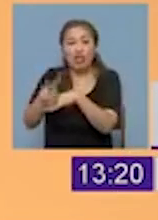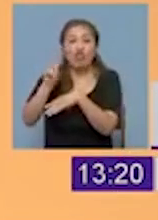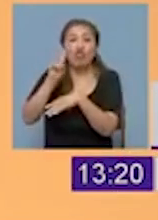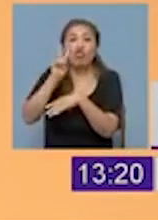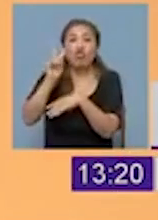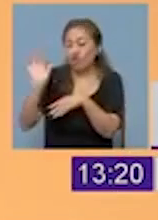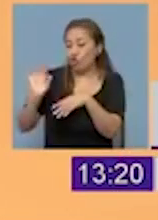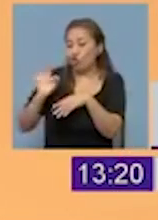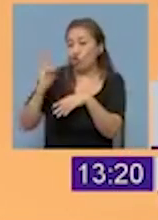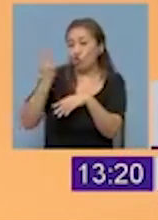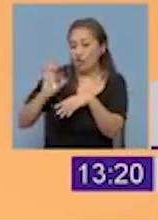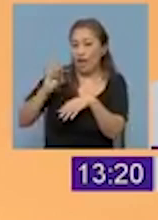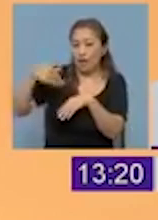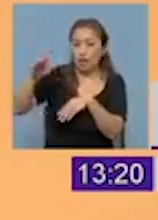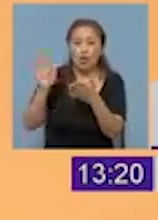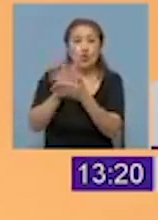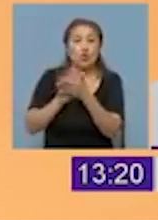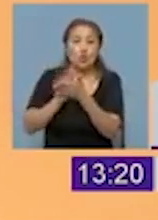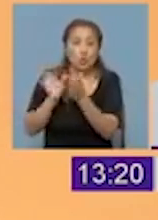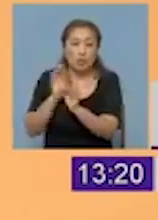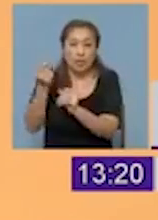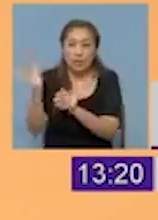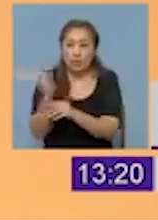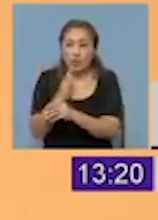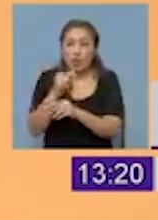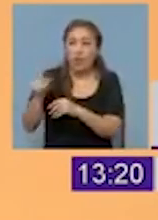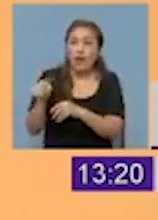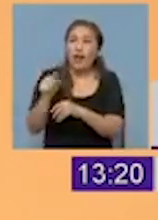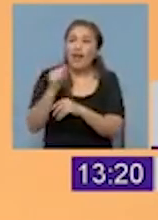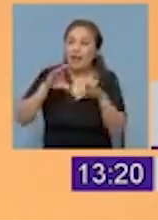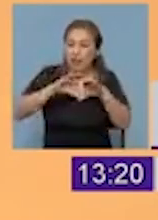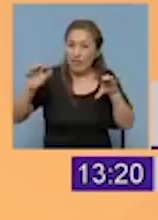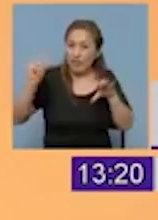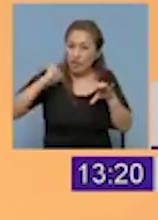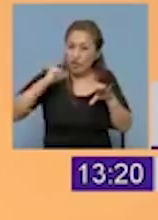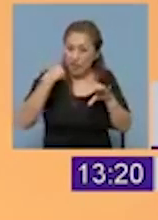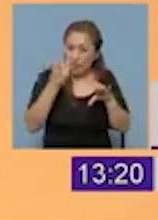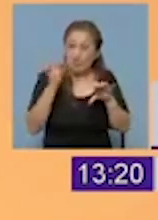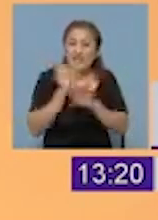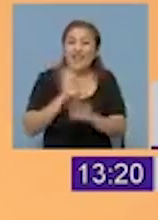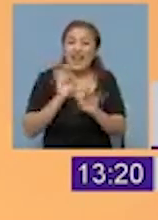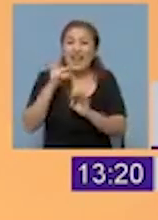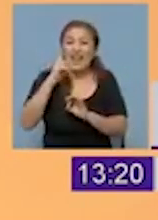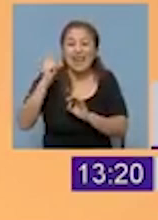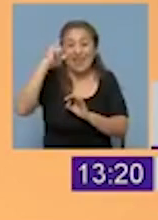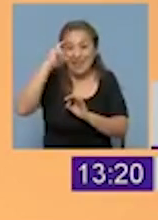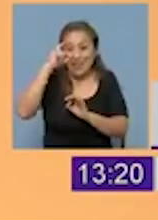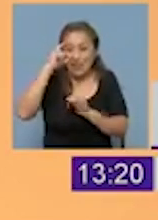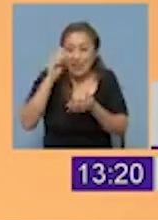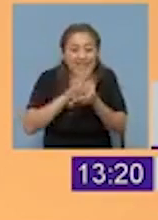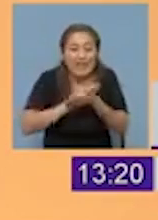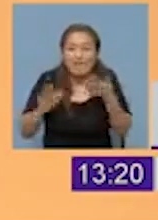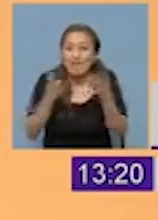sólo está la obra que se ven las que no se ven la obra de cloaca del pueblo de volcán estaba a estrenar el día 10 estaba la obra